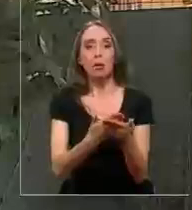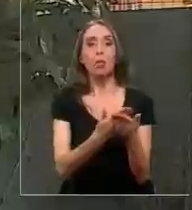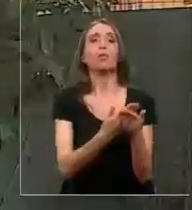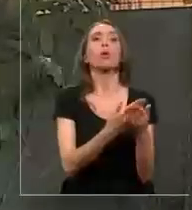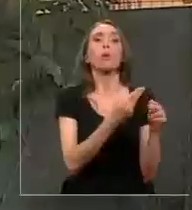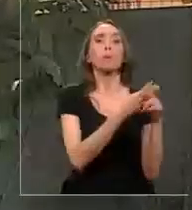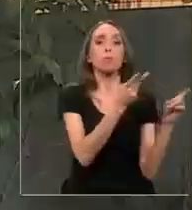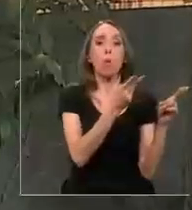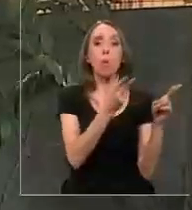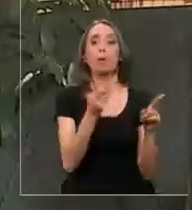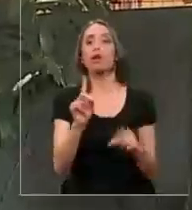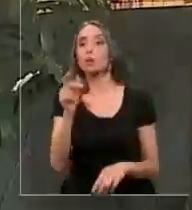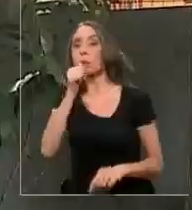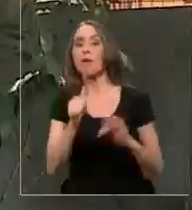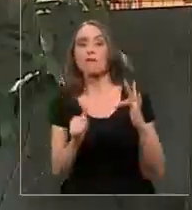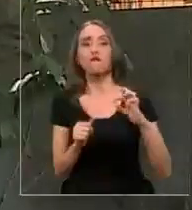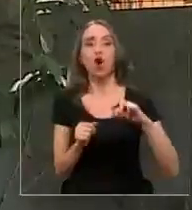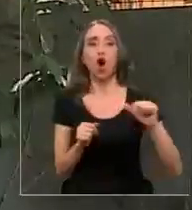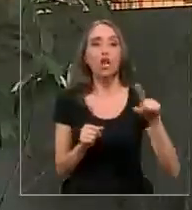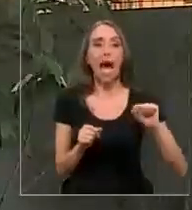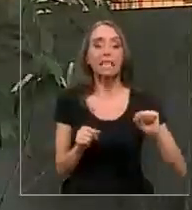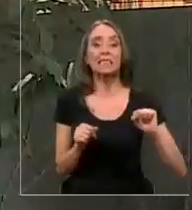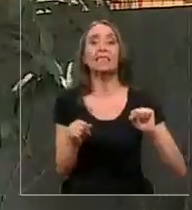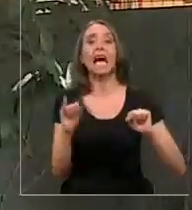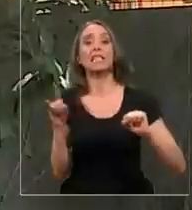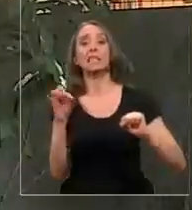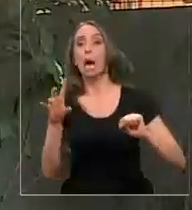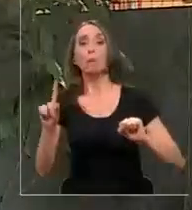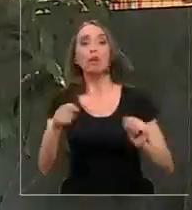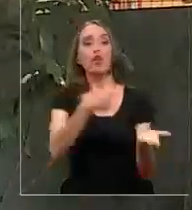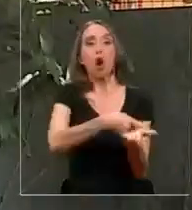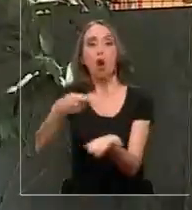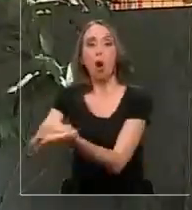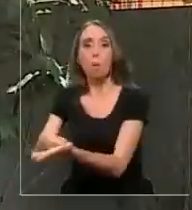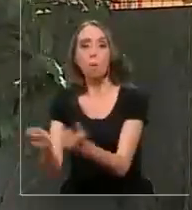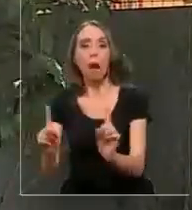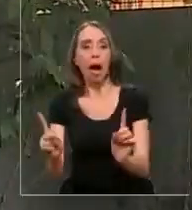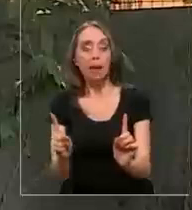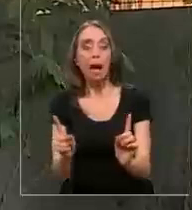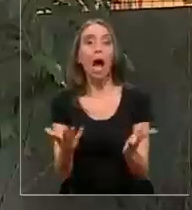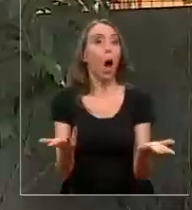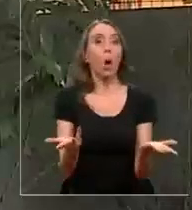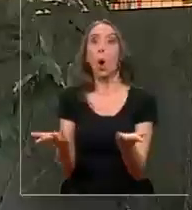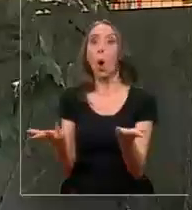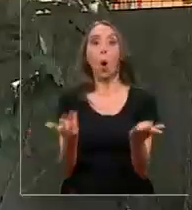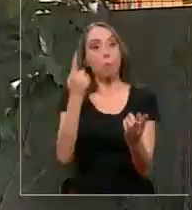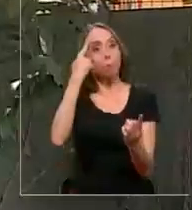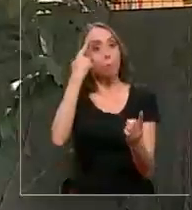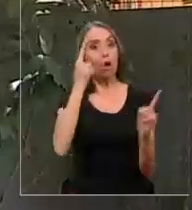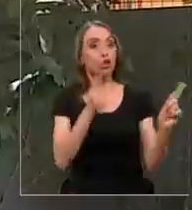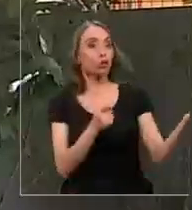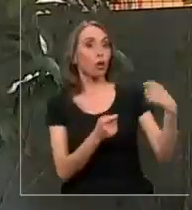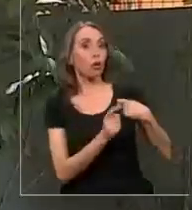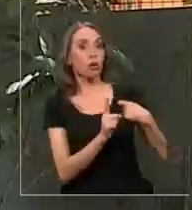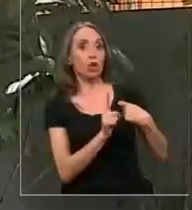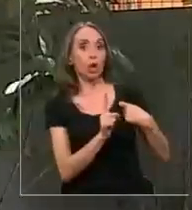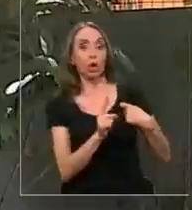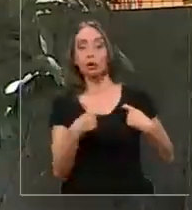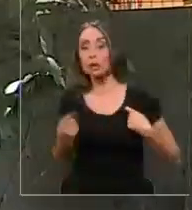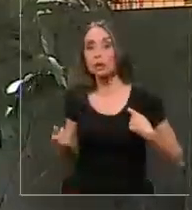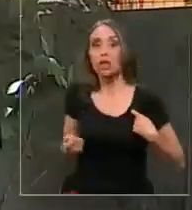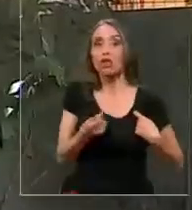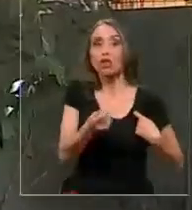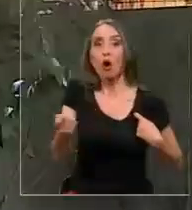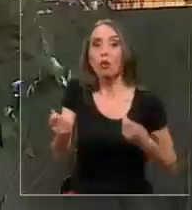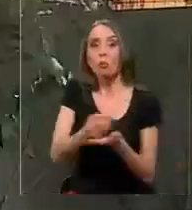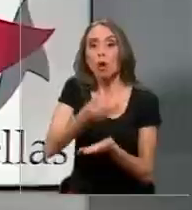privados por lo tanto las personas se ven en la obligación de buscar alternativas para poder suplir la falta de cobertura que tienen